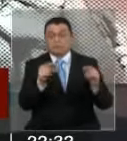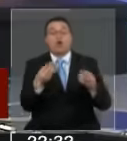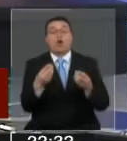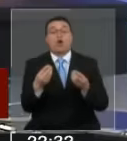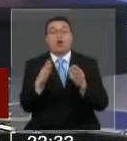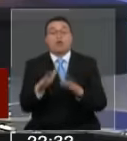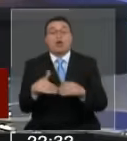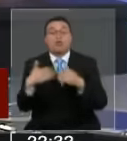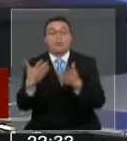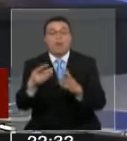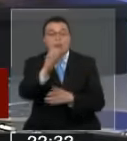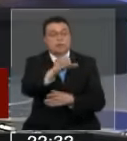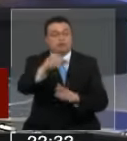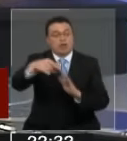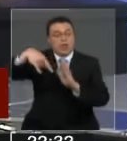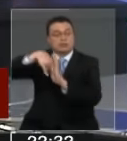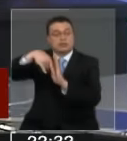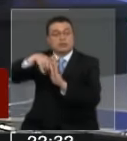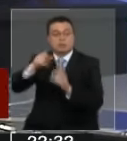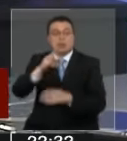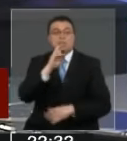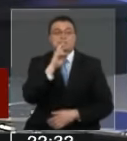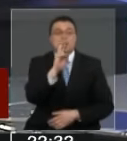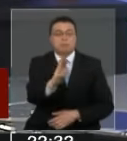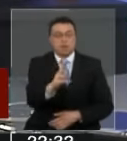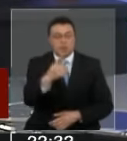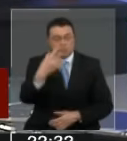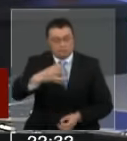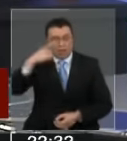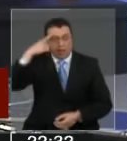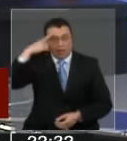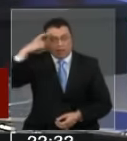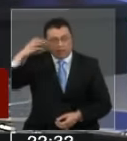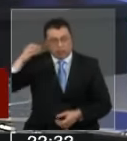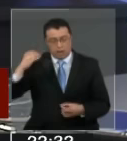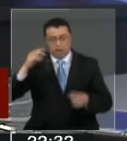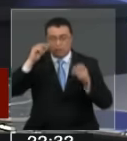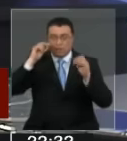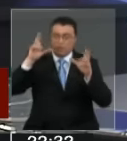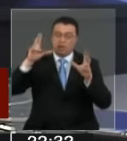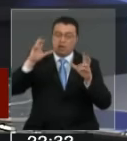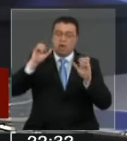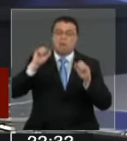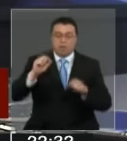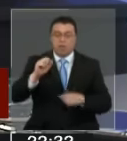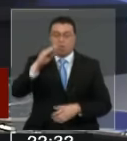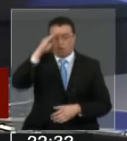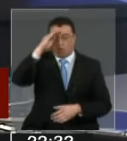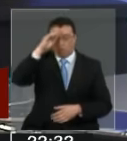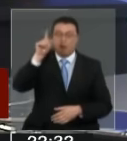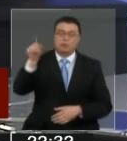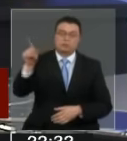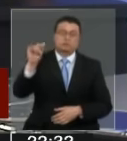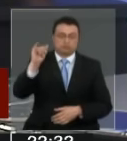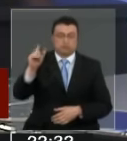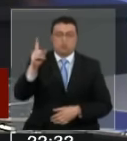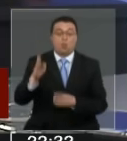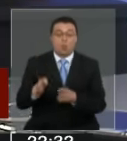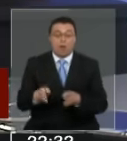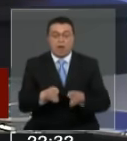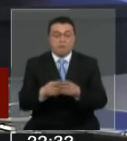a los chilotes una respuesta que sea creíble? Para que ellos puedan confiar en que hay un camino